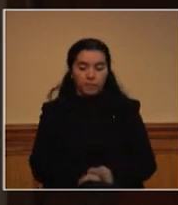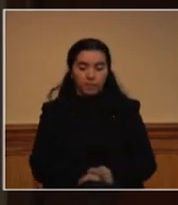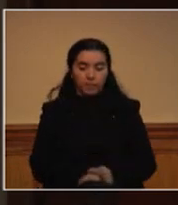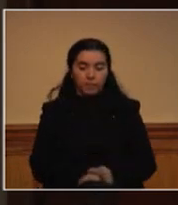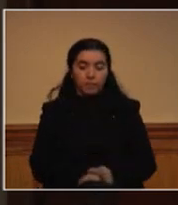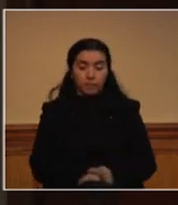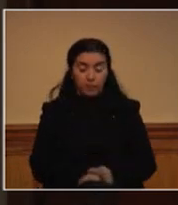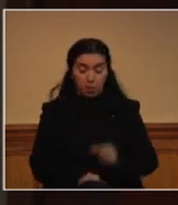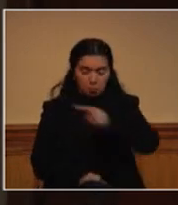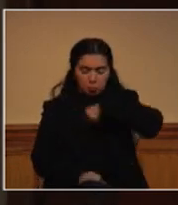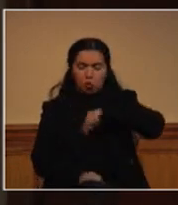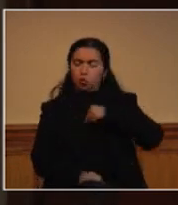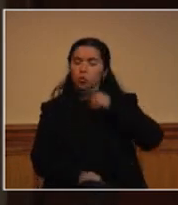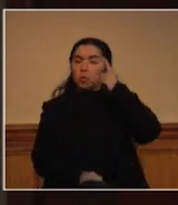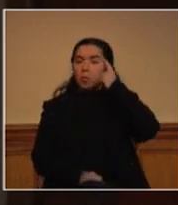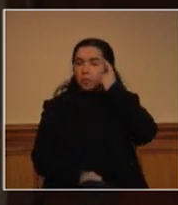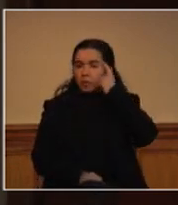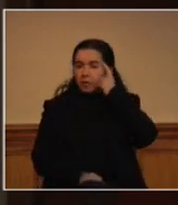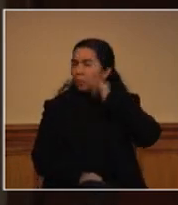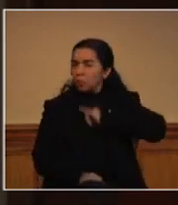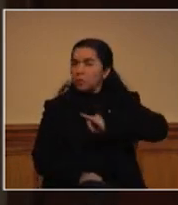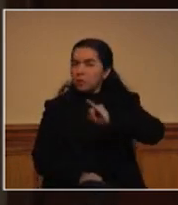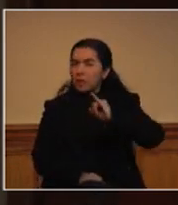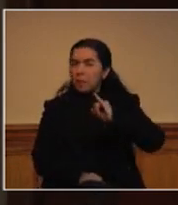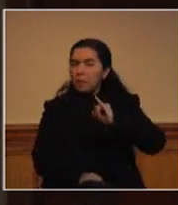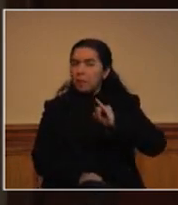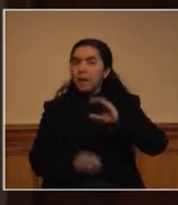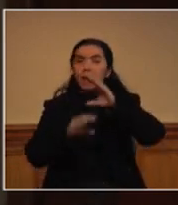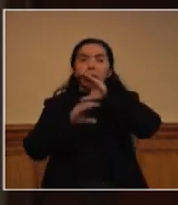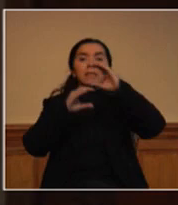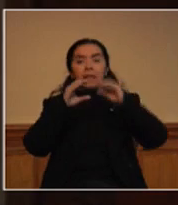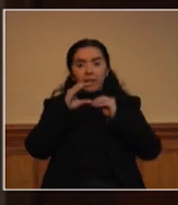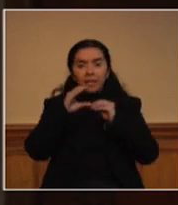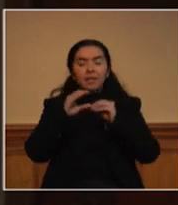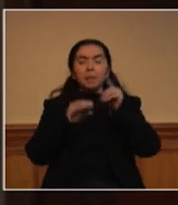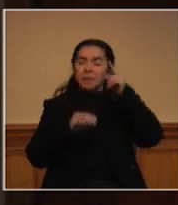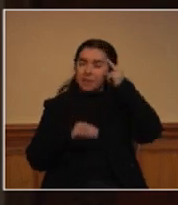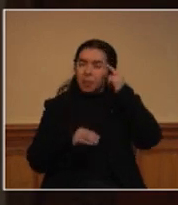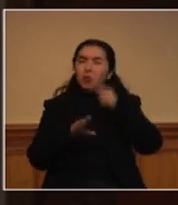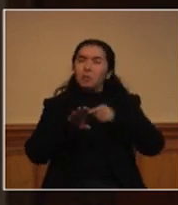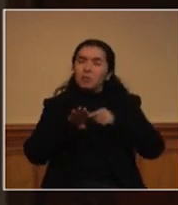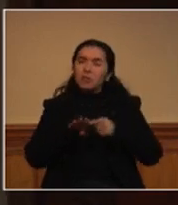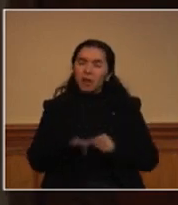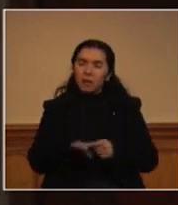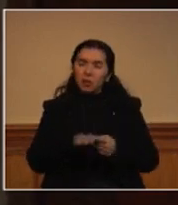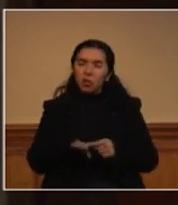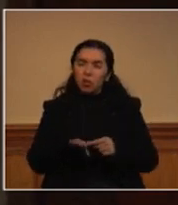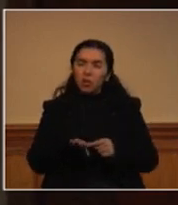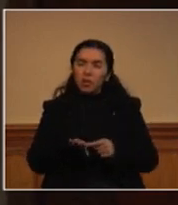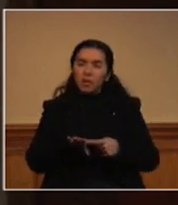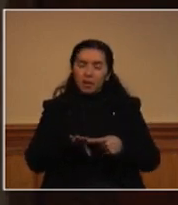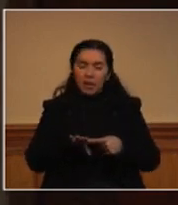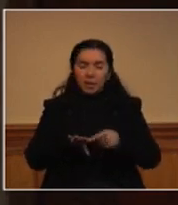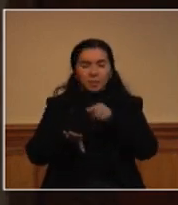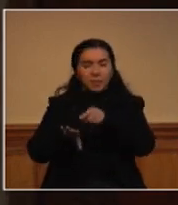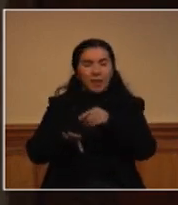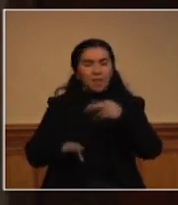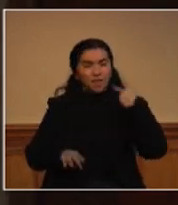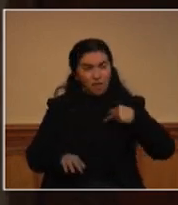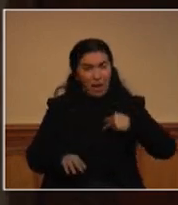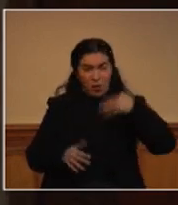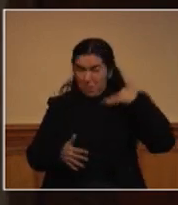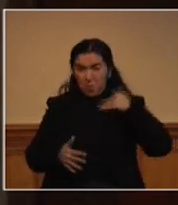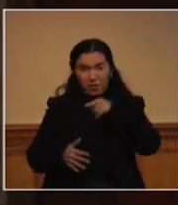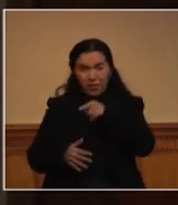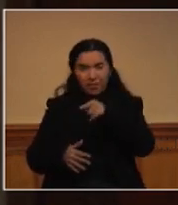Y nosotros pensamos, y lo hemos pensado siempre en CEDETI, que la tecnología, el único valor verdadero que tiene